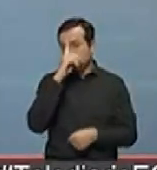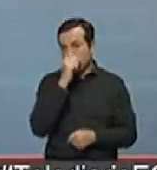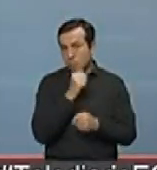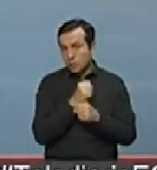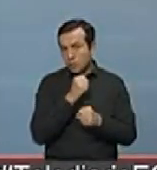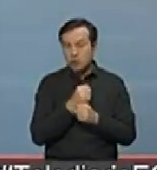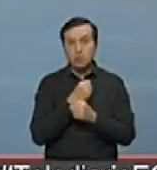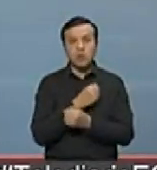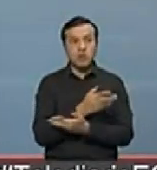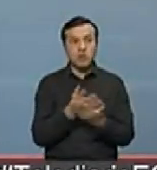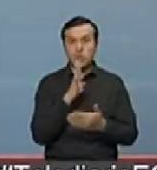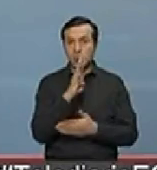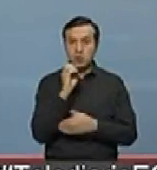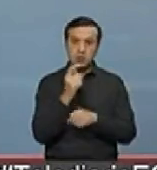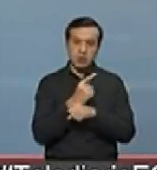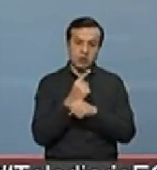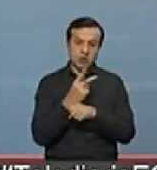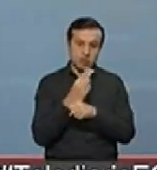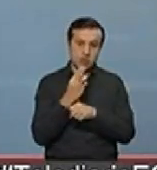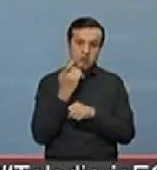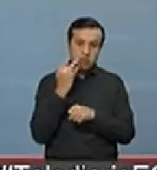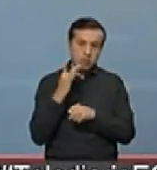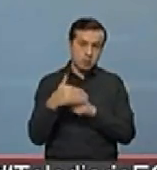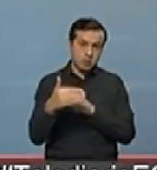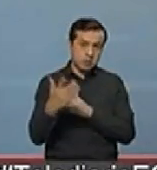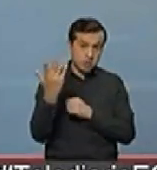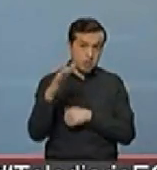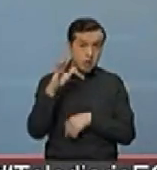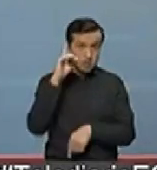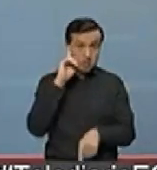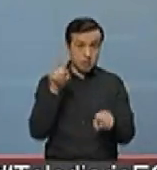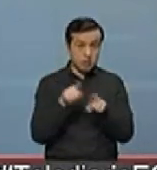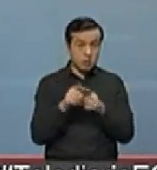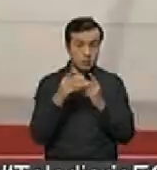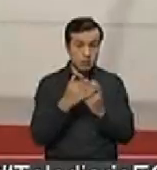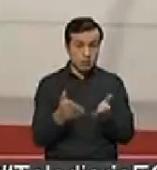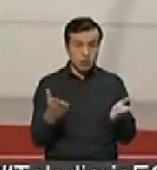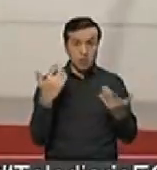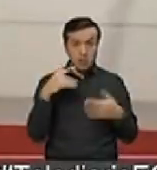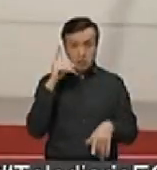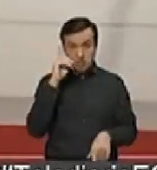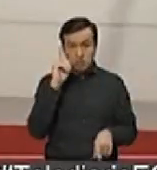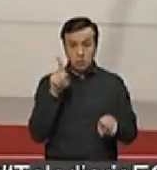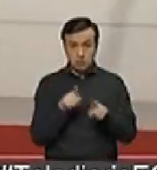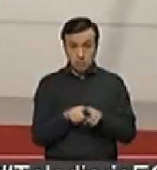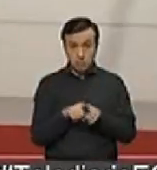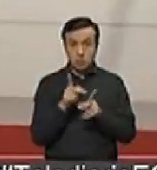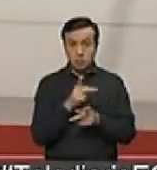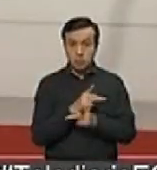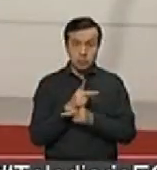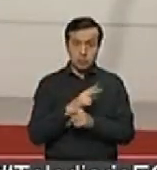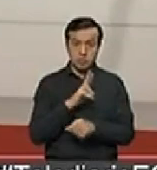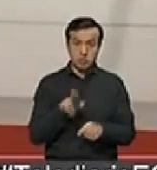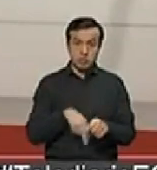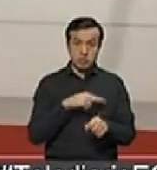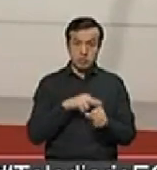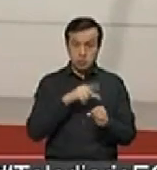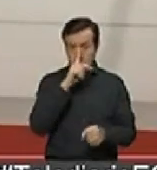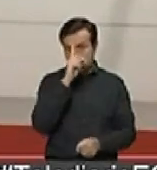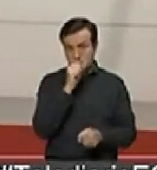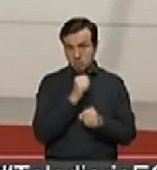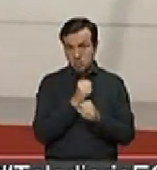la distribución de las 40 horas durante varios días, ¿hay ya un acuerdo al respecto? Bueno, el acuerdo está dado ya en el Consejo Nacional de Trabajo y